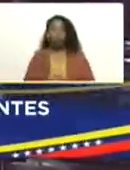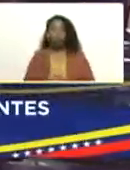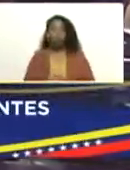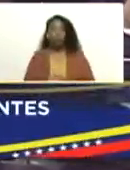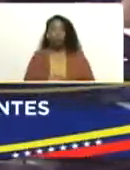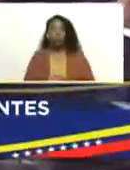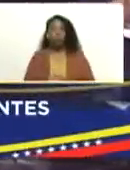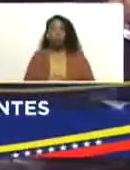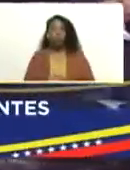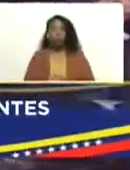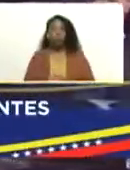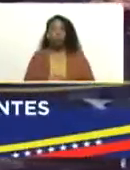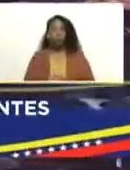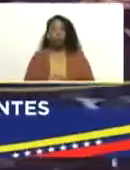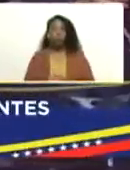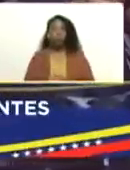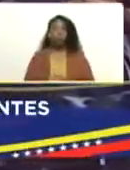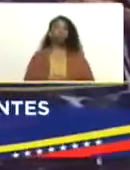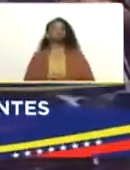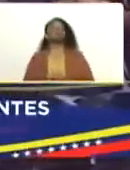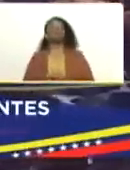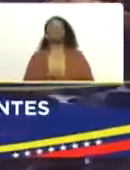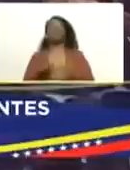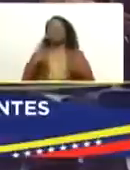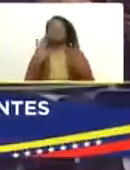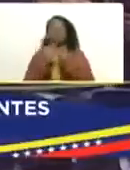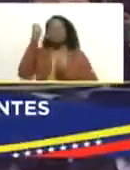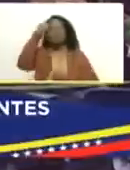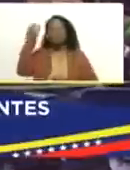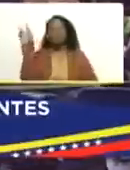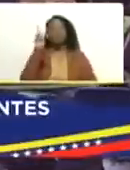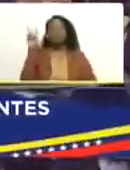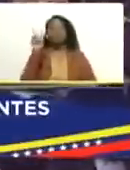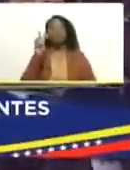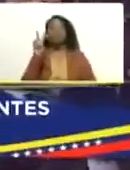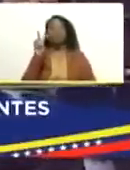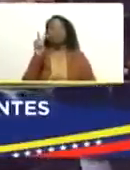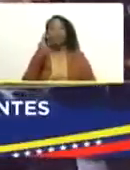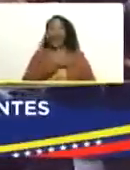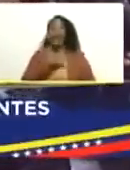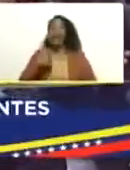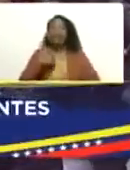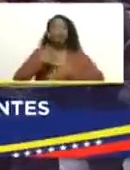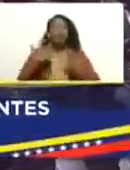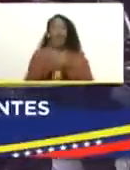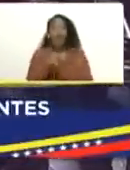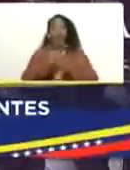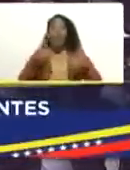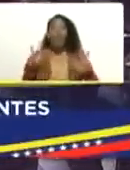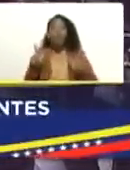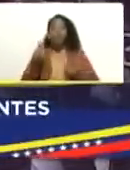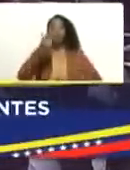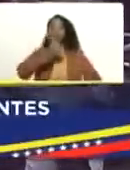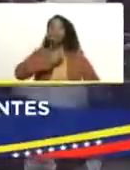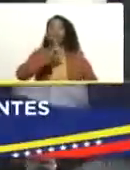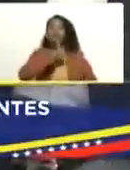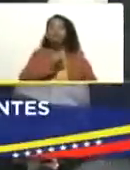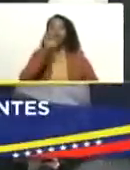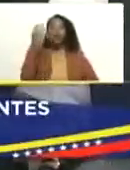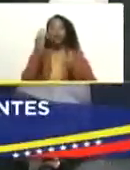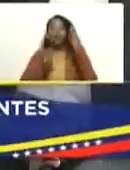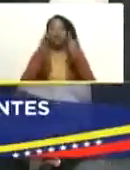y también como el pueblo de Venezuela buscamos la libertad, la resistencia, buscamos la